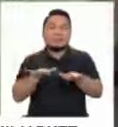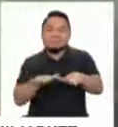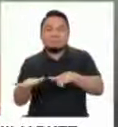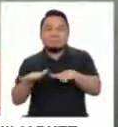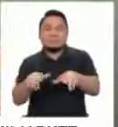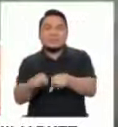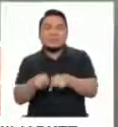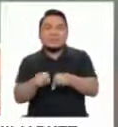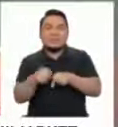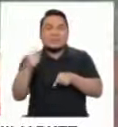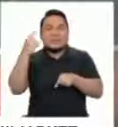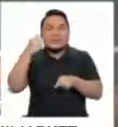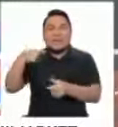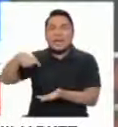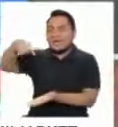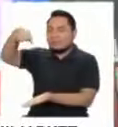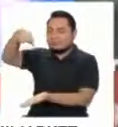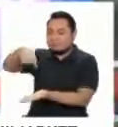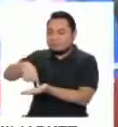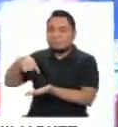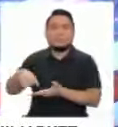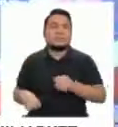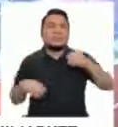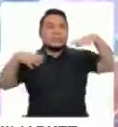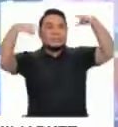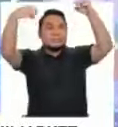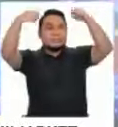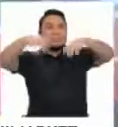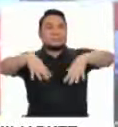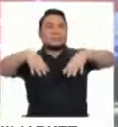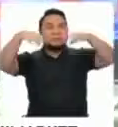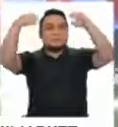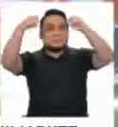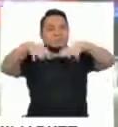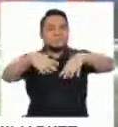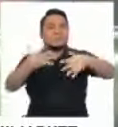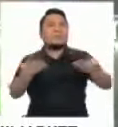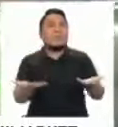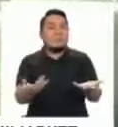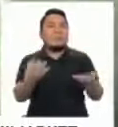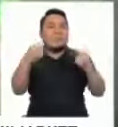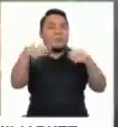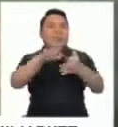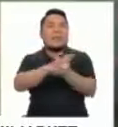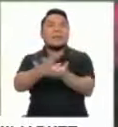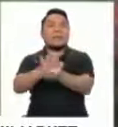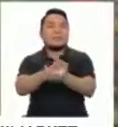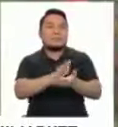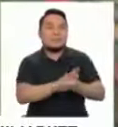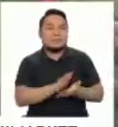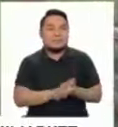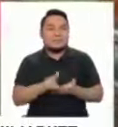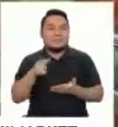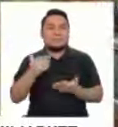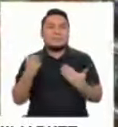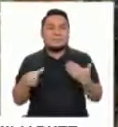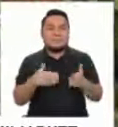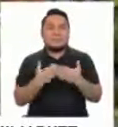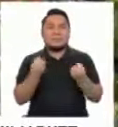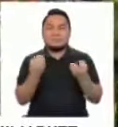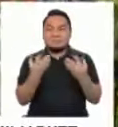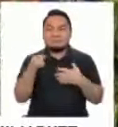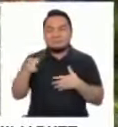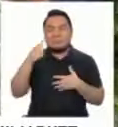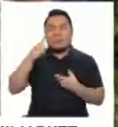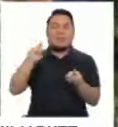tiene encargado el proceso de desinfección en esta área. Así se está reinventando la discoteca Downtown Vale Todo